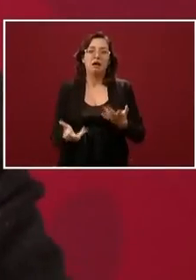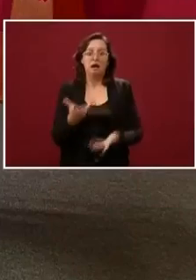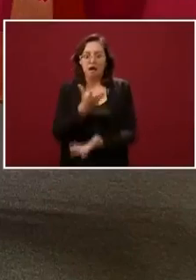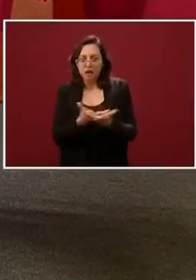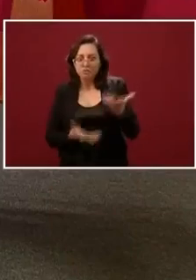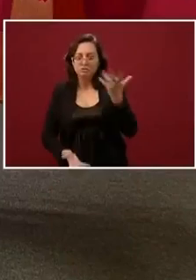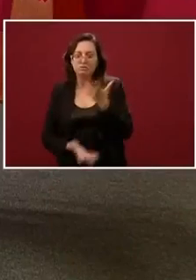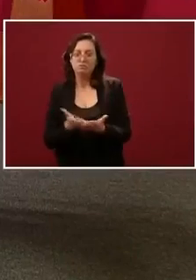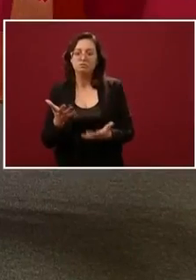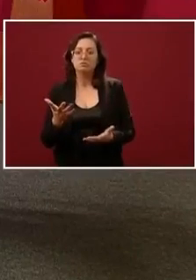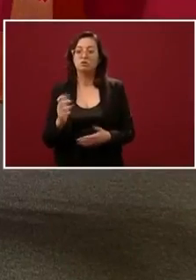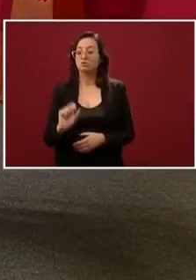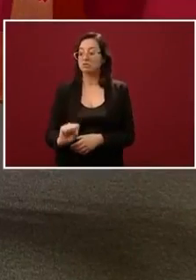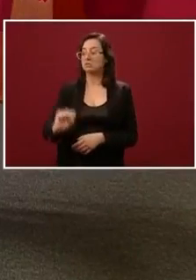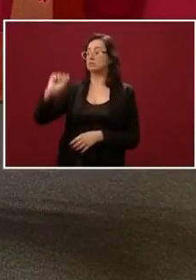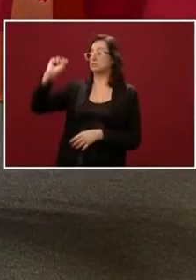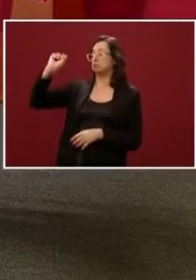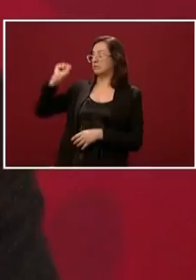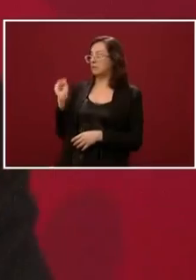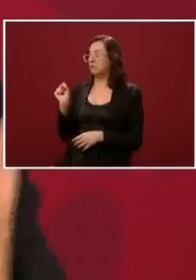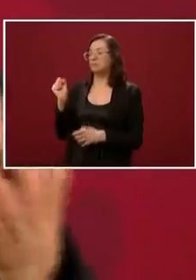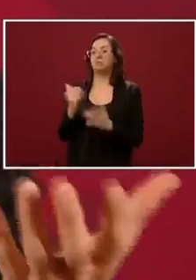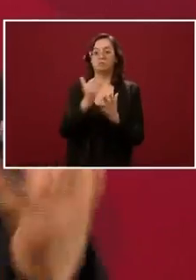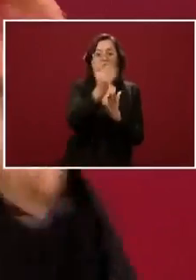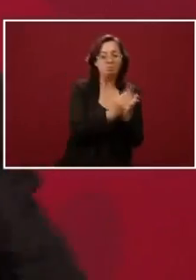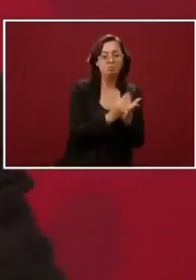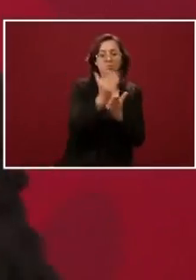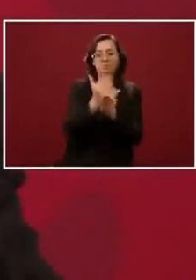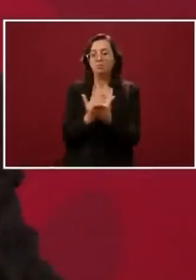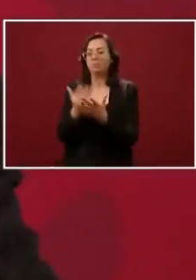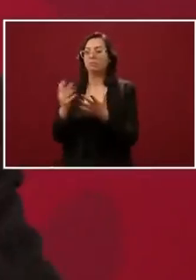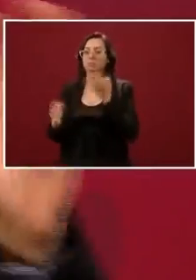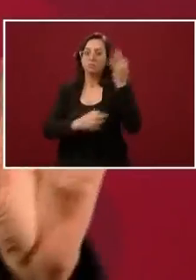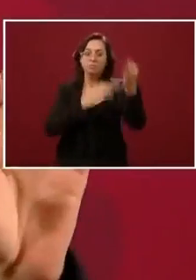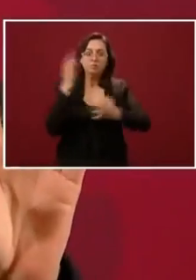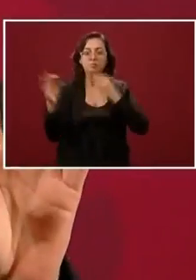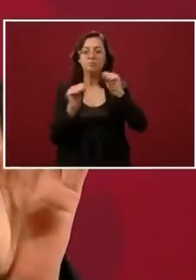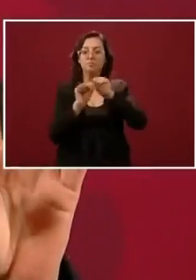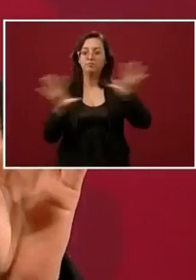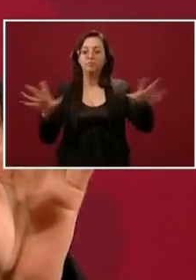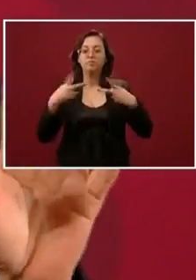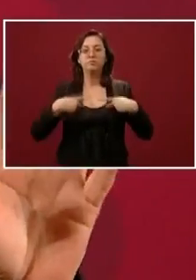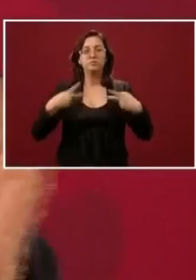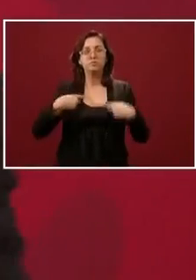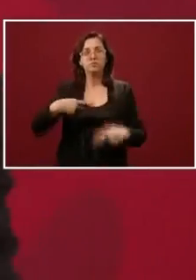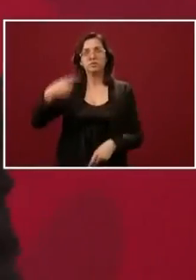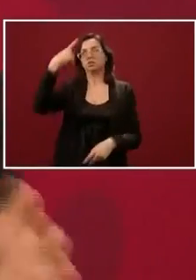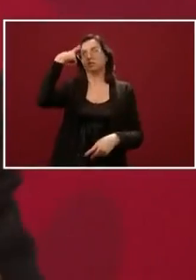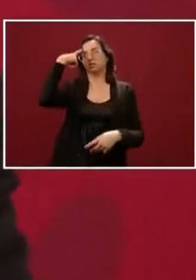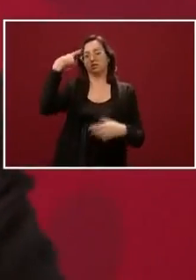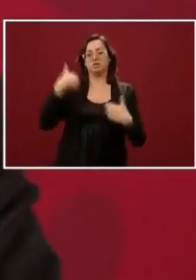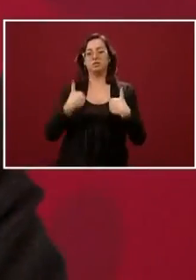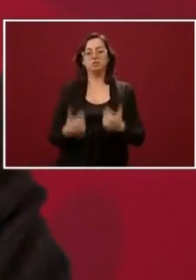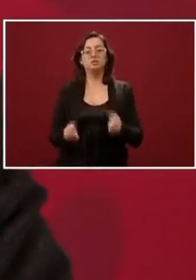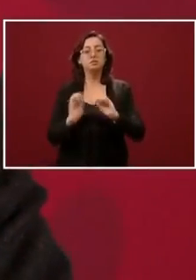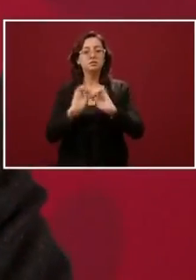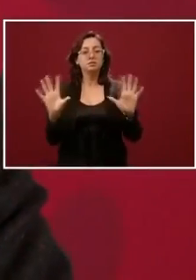práctica desde el sábado pasado para que la gente tenga una visión muy clara que